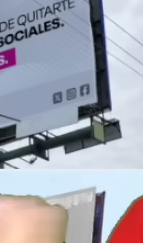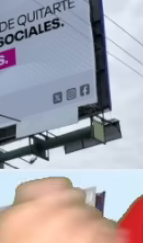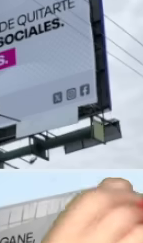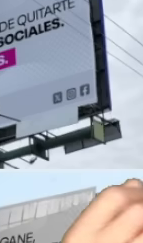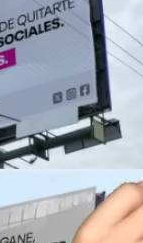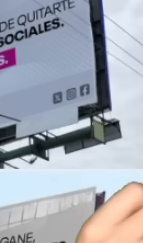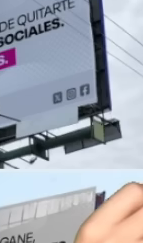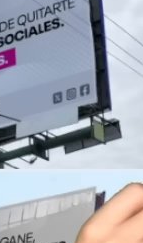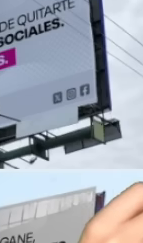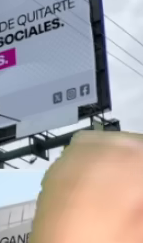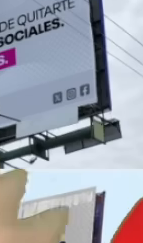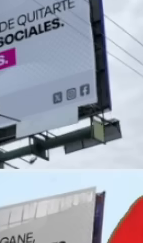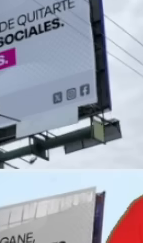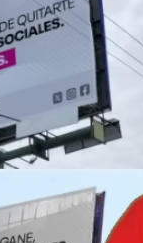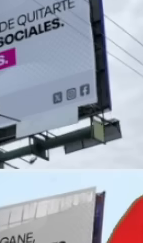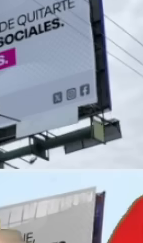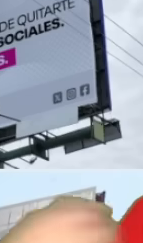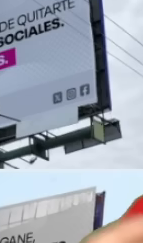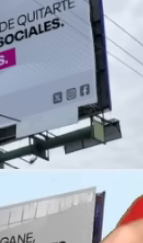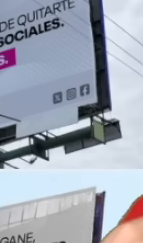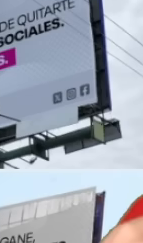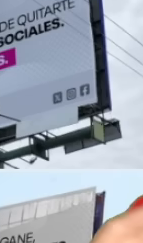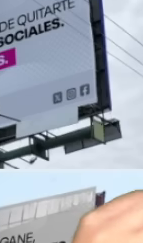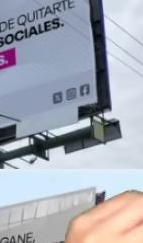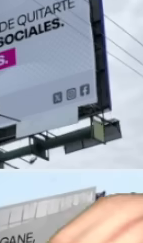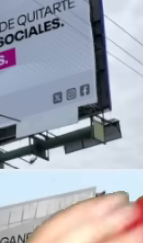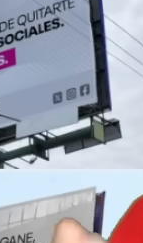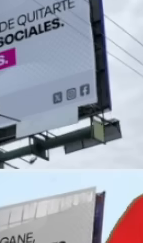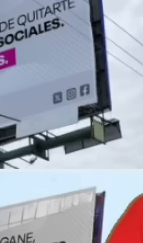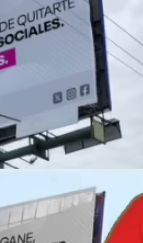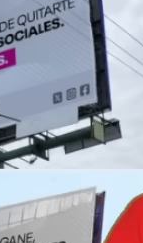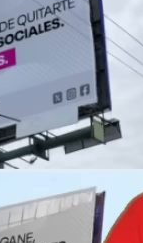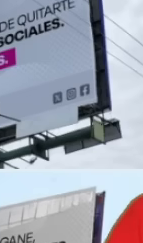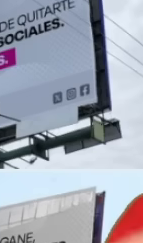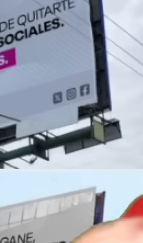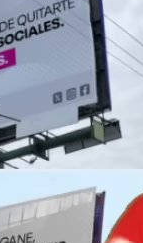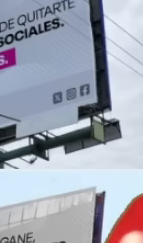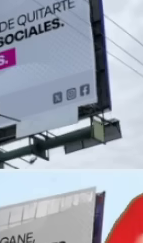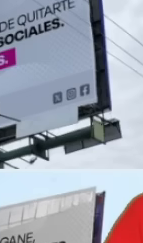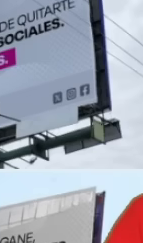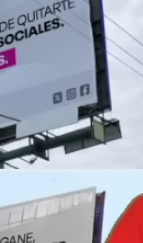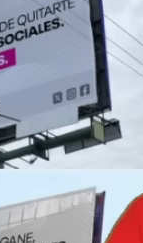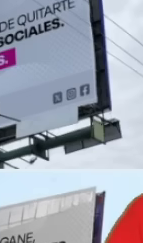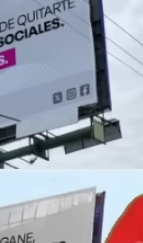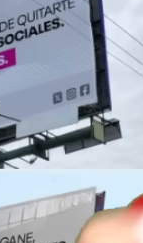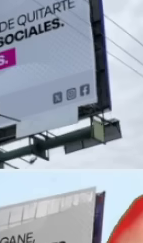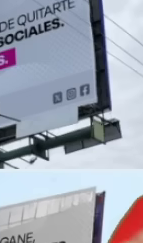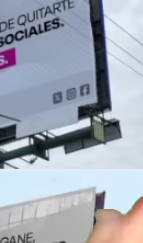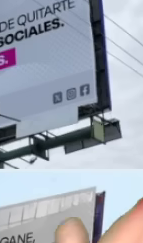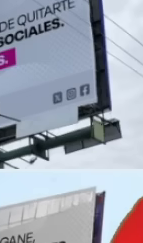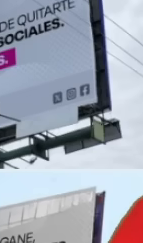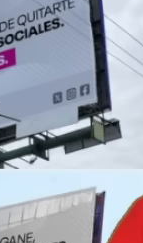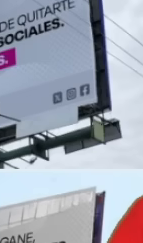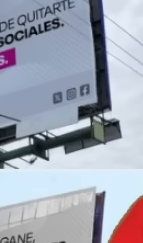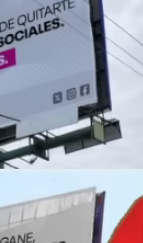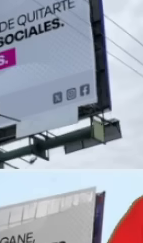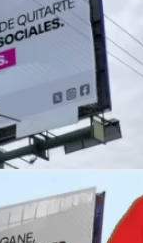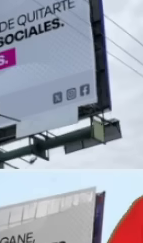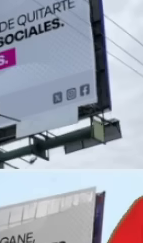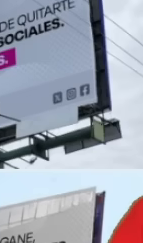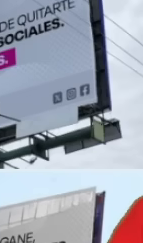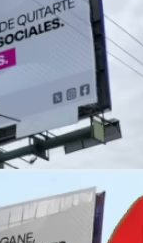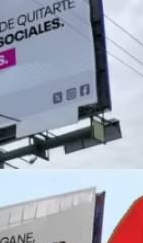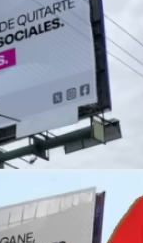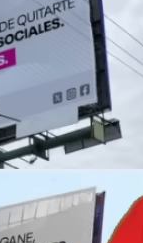encuestas eh están cucharadas eh Ahora habla de los pras sociales ella está en contra de los pras